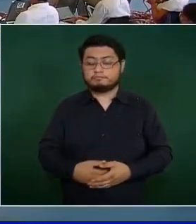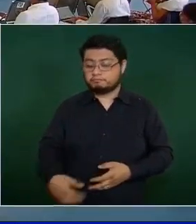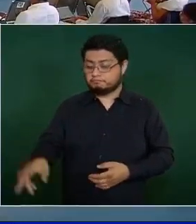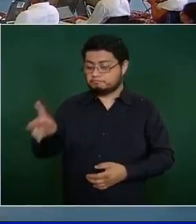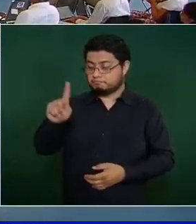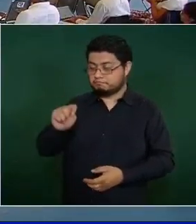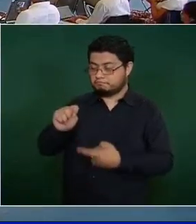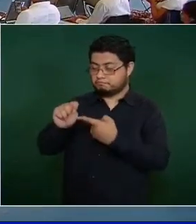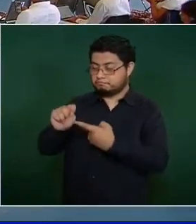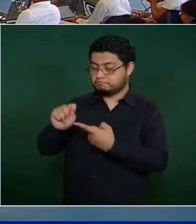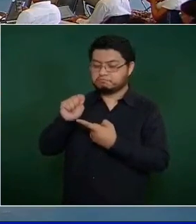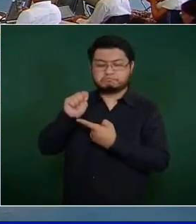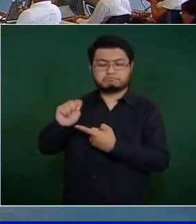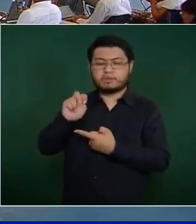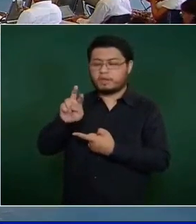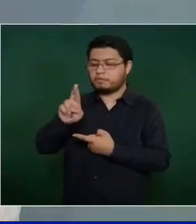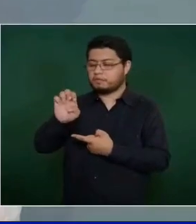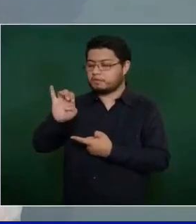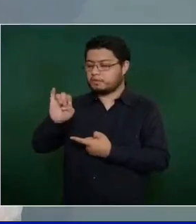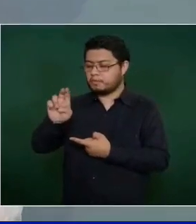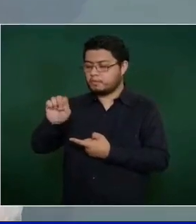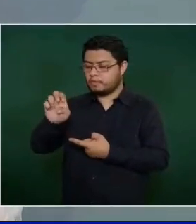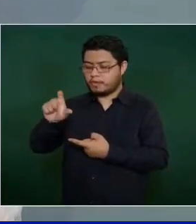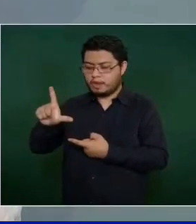tribunales electorales.